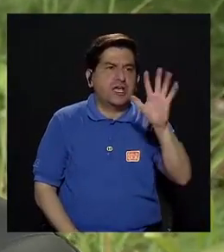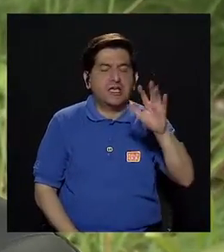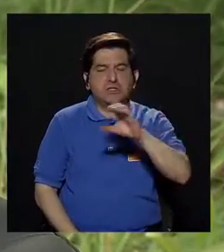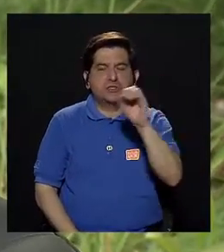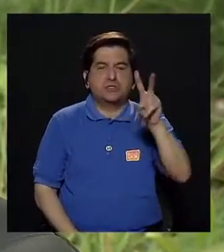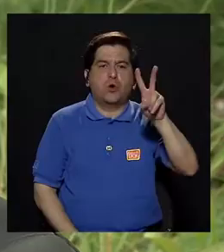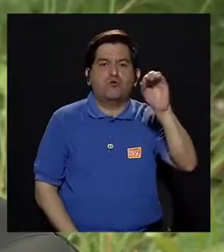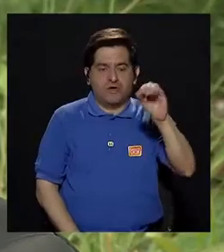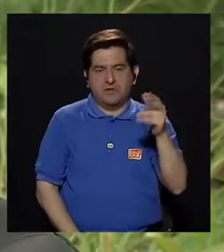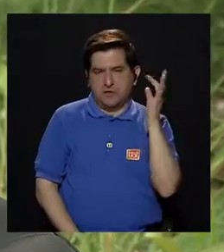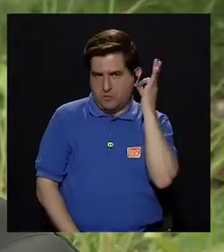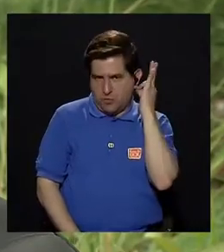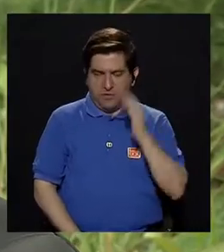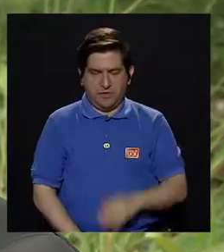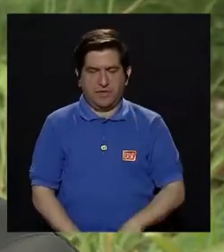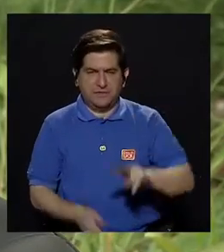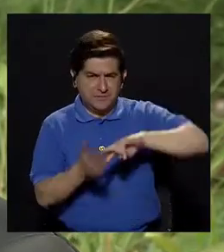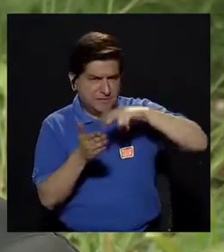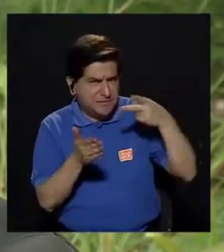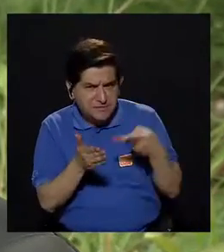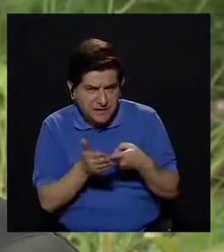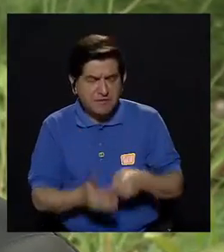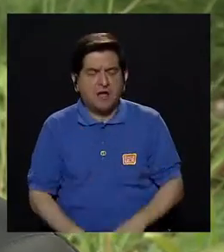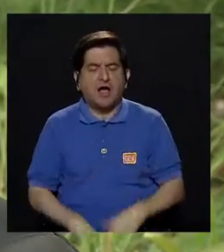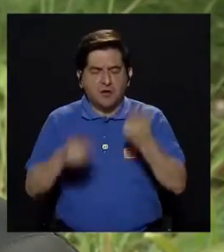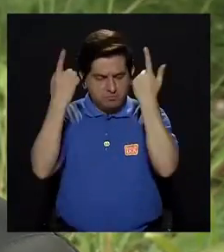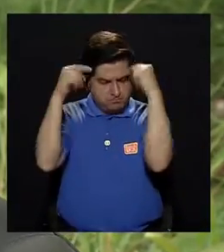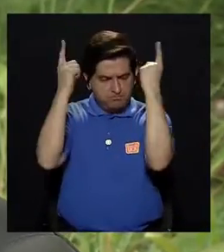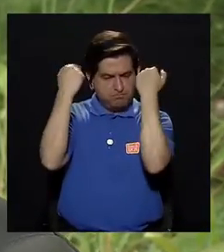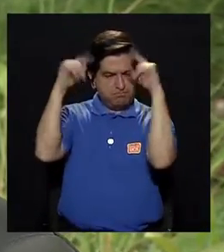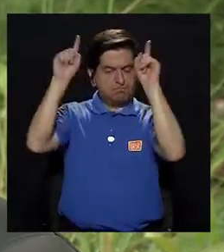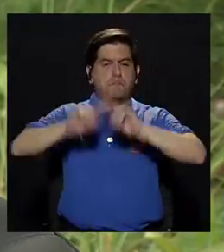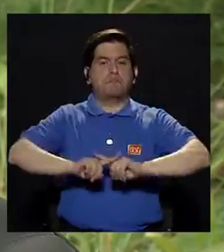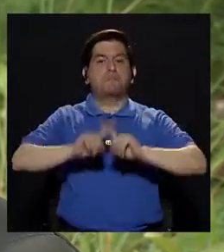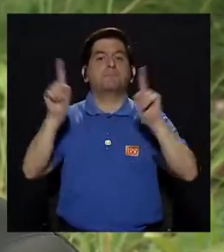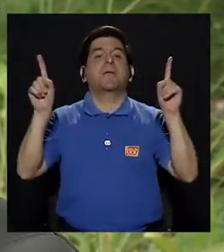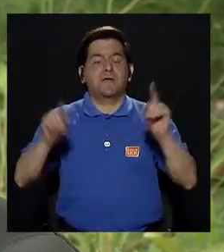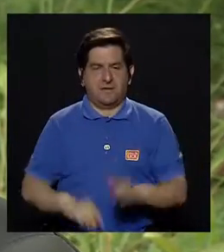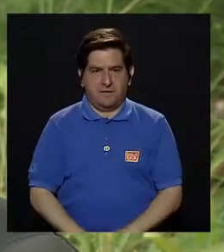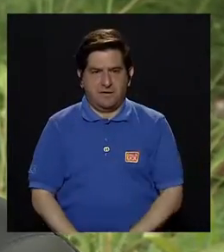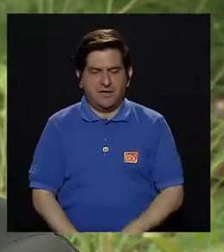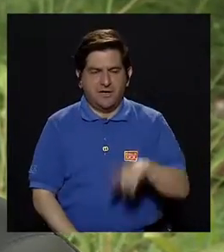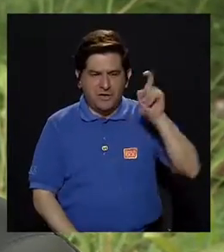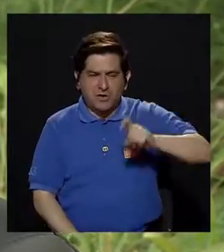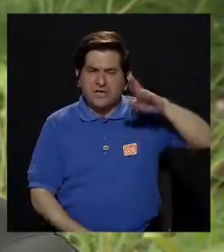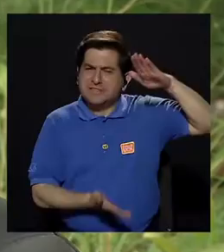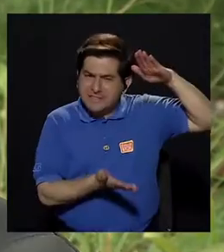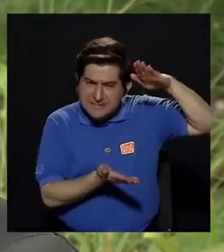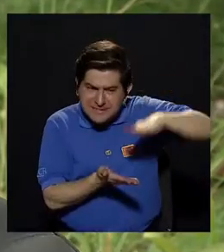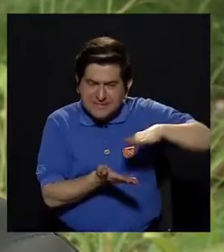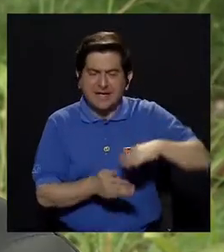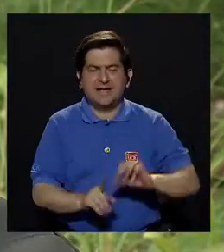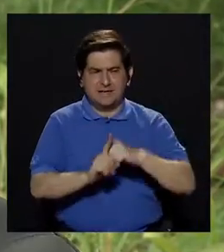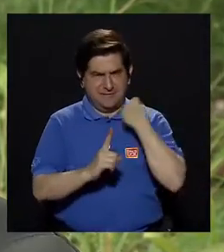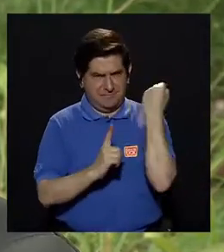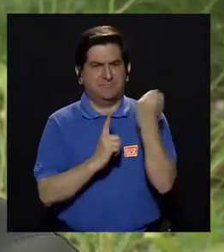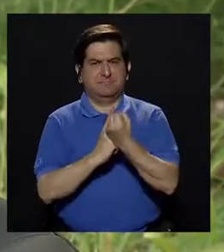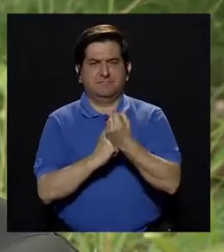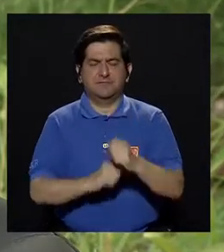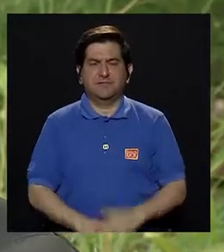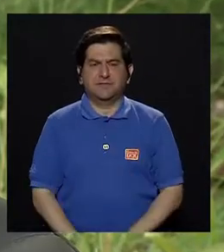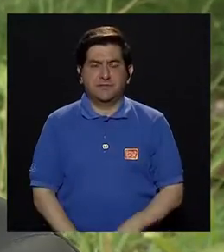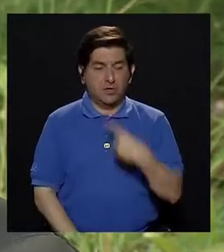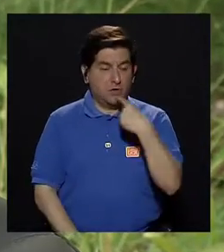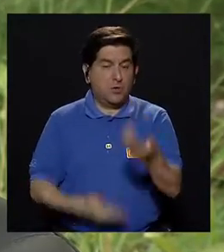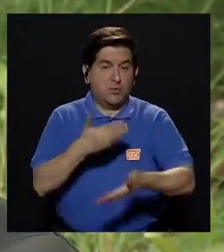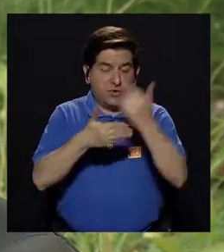o 20, ¿verdad? Entonces eso quiere decir que ha sido efectivo. Sin embargo, todavía tenemos que reducir más esa brecha, porque